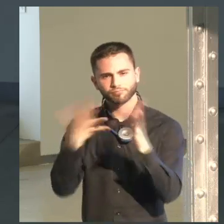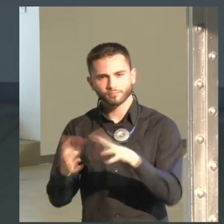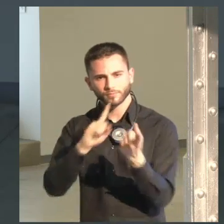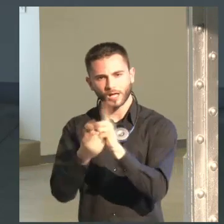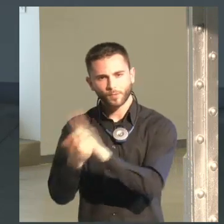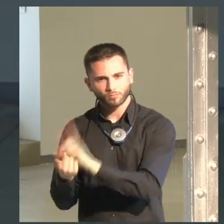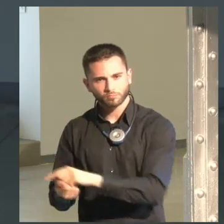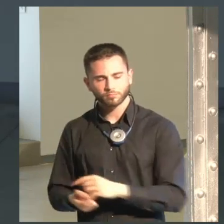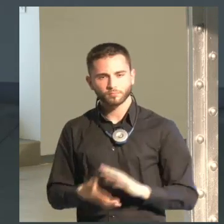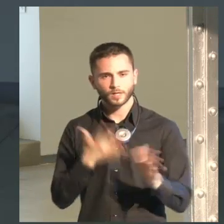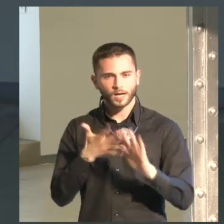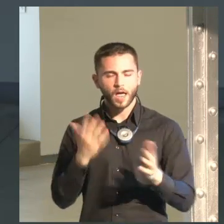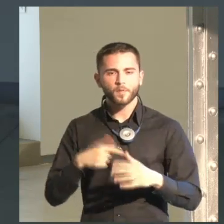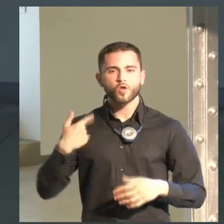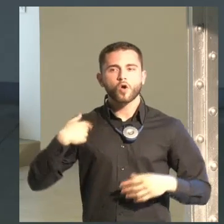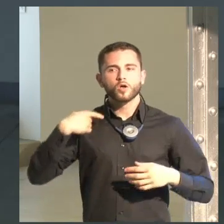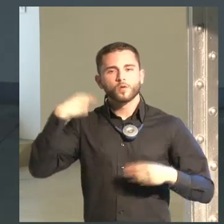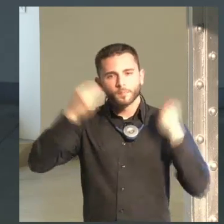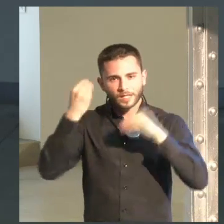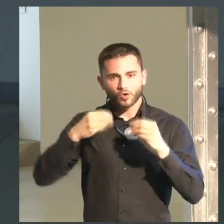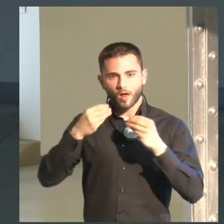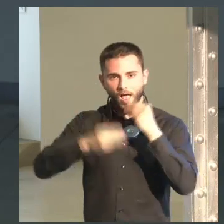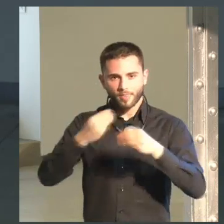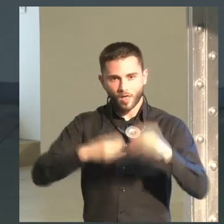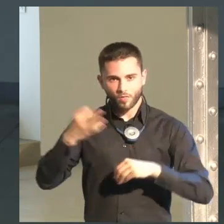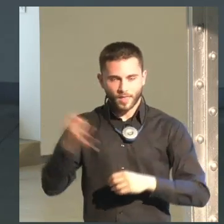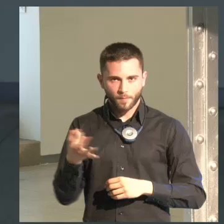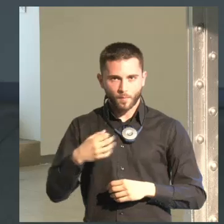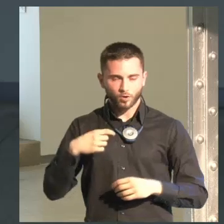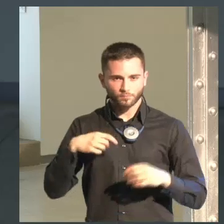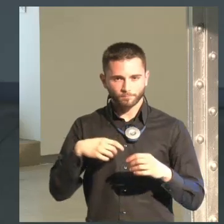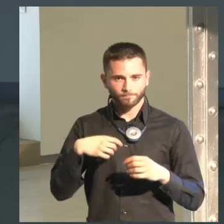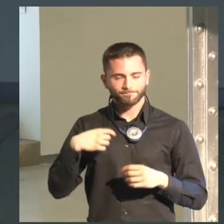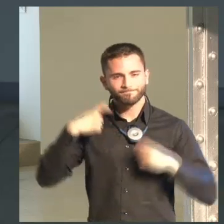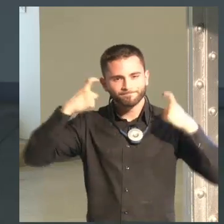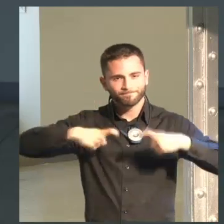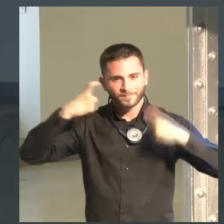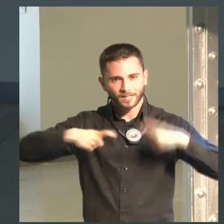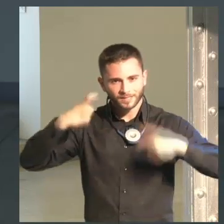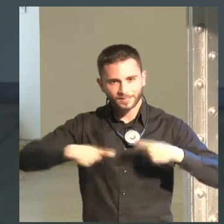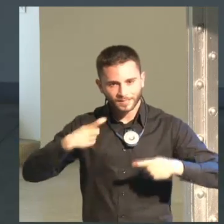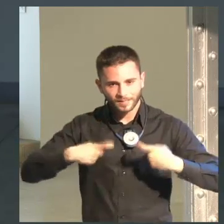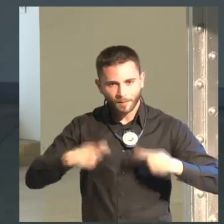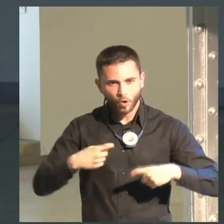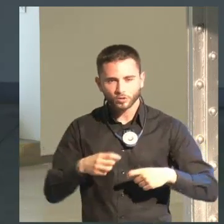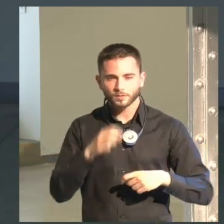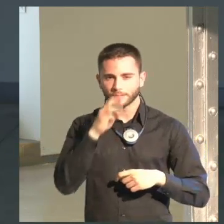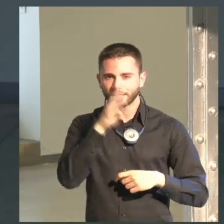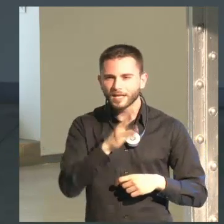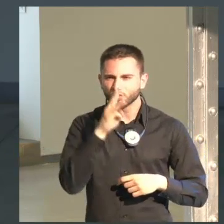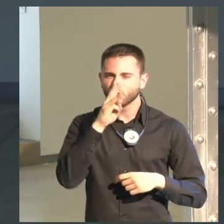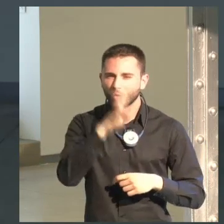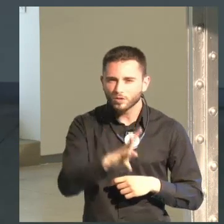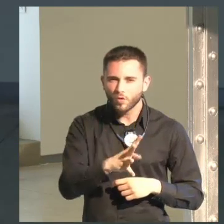que deberemos hacerlo en la medida que sea posible. Nosotros lo hicimos hace 3 o 4 años cuando hicimos una